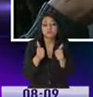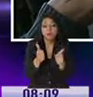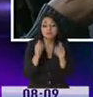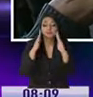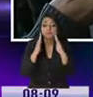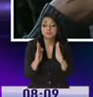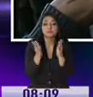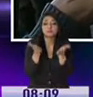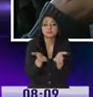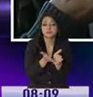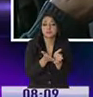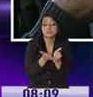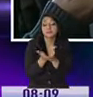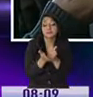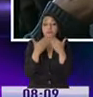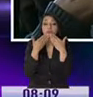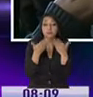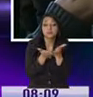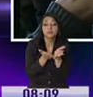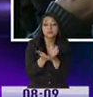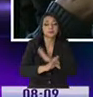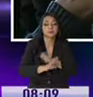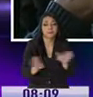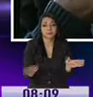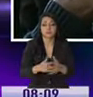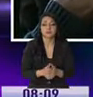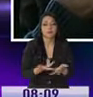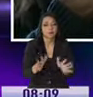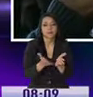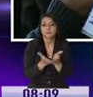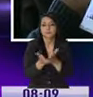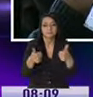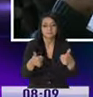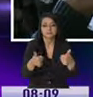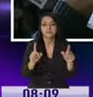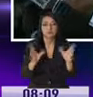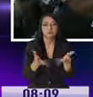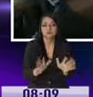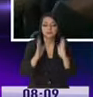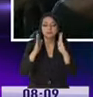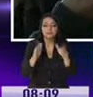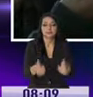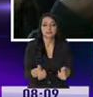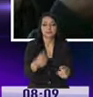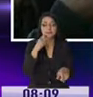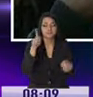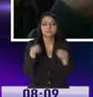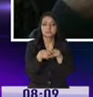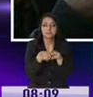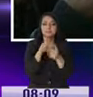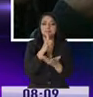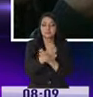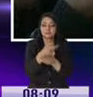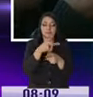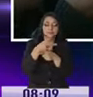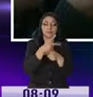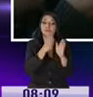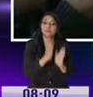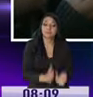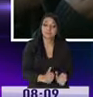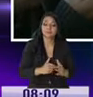ustedes saben, mis vecinos transportistas, que no hay buen trato a la ciudadanía. Y yo comparto y concuerdo lo que dice el concejal, pues